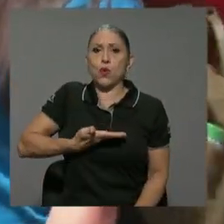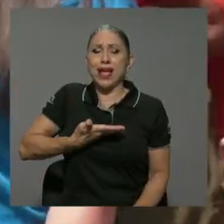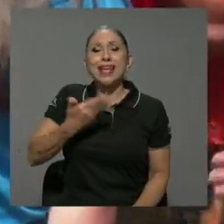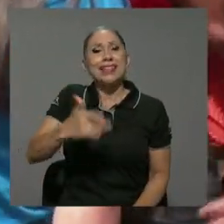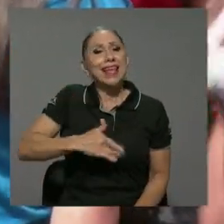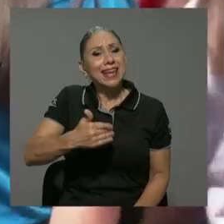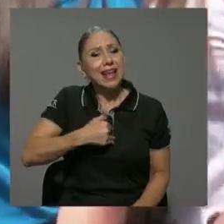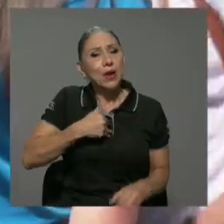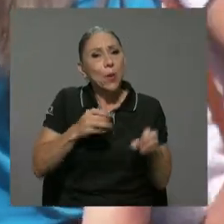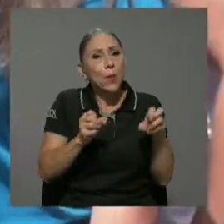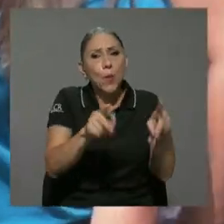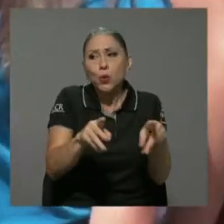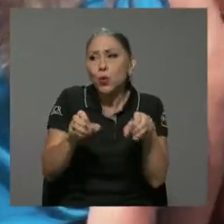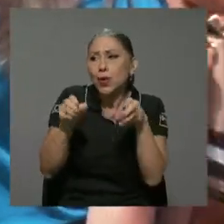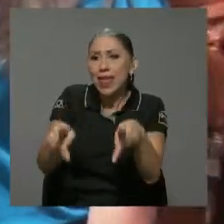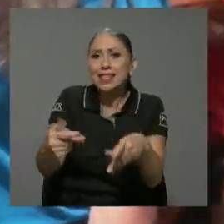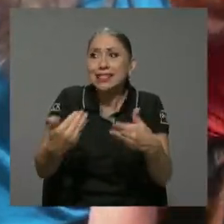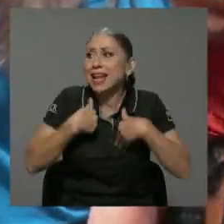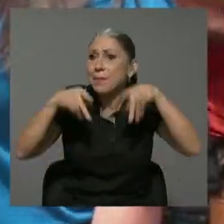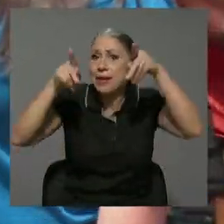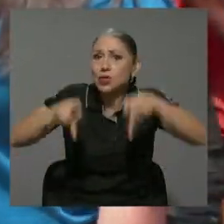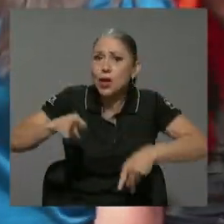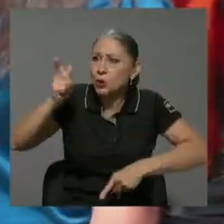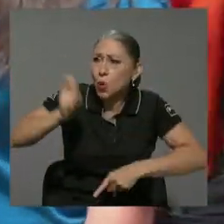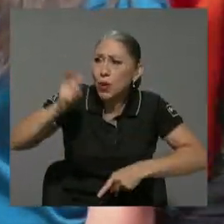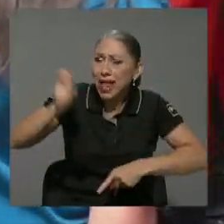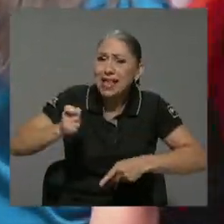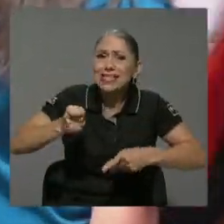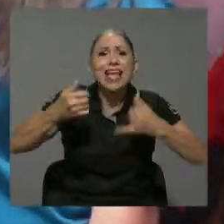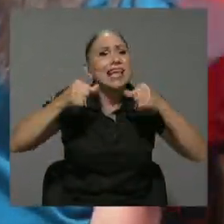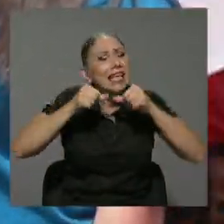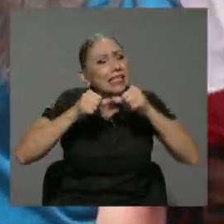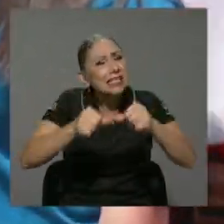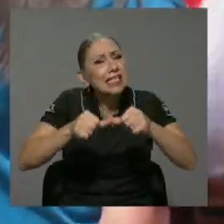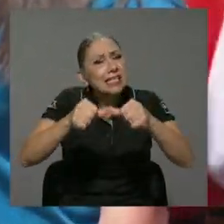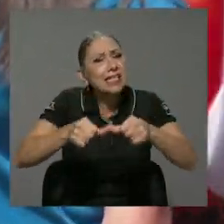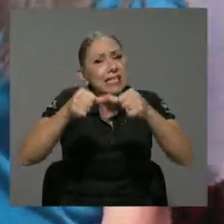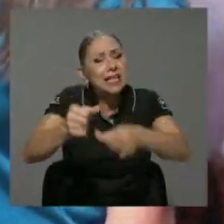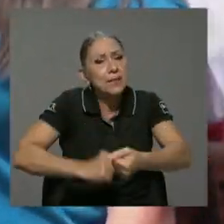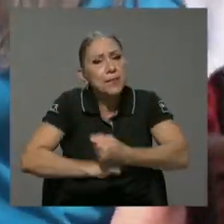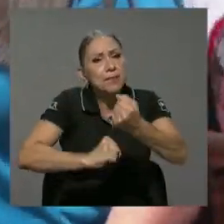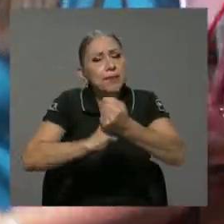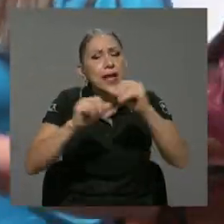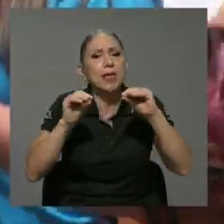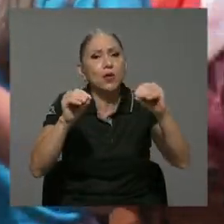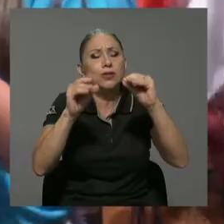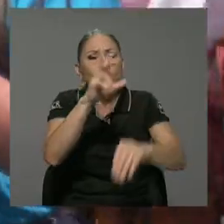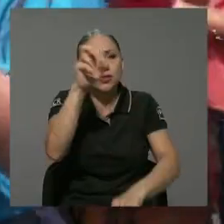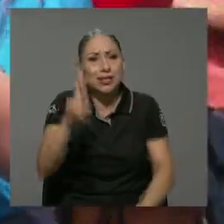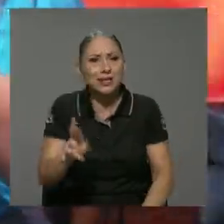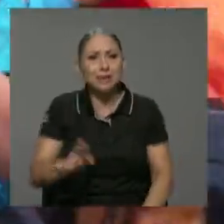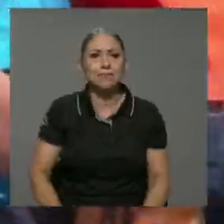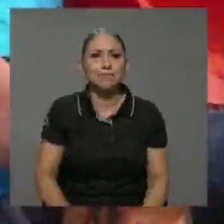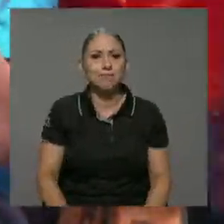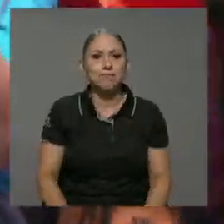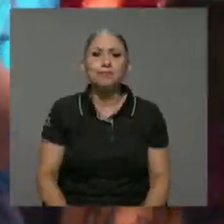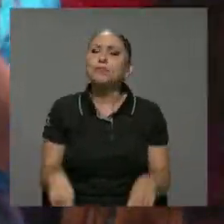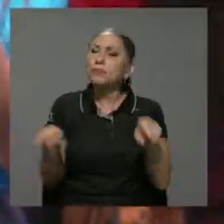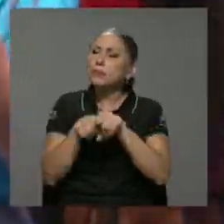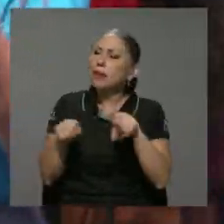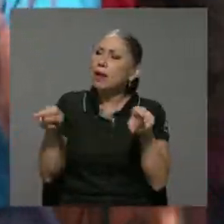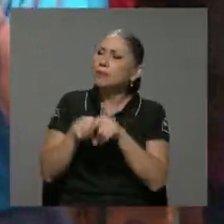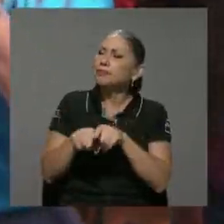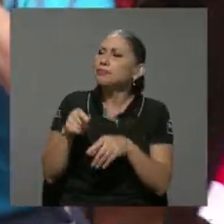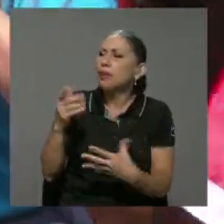oportunidades, de tener jubilados que siguen siempre marcando esa hoja de ruta en la educación costarricense. También, don Luis, ¿por